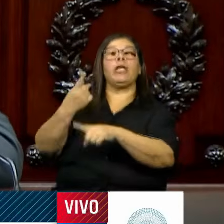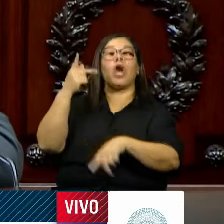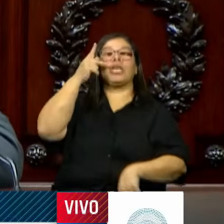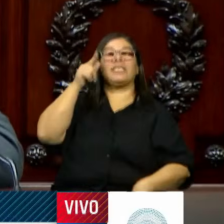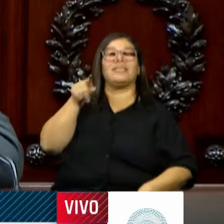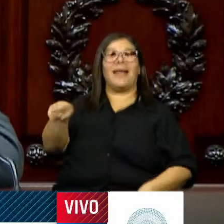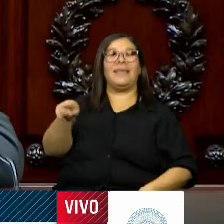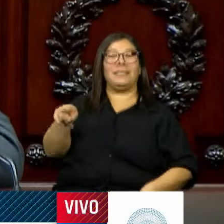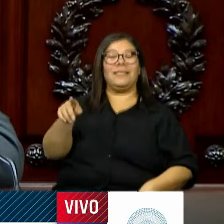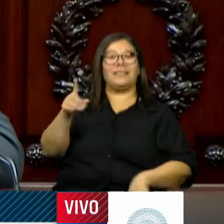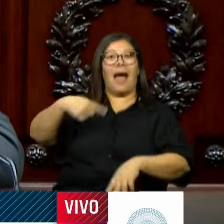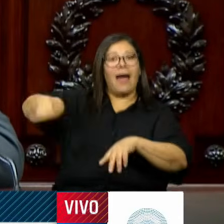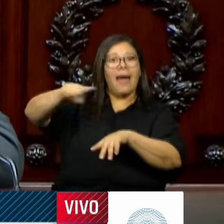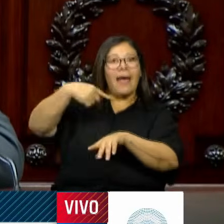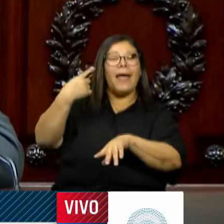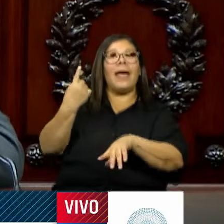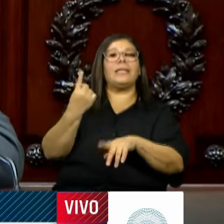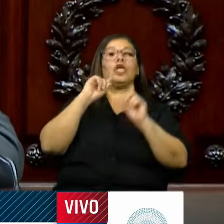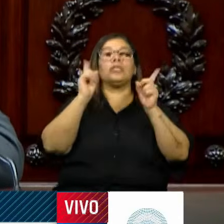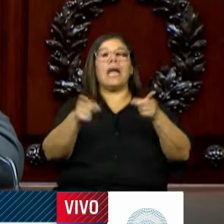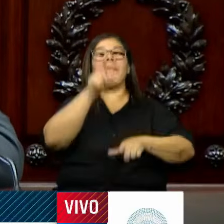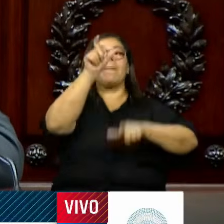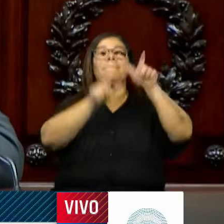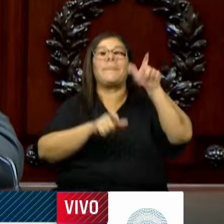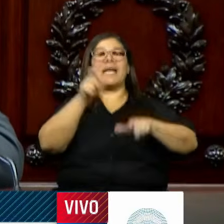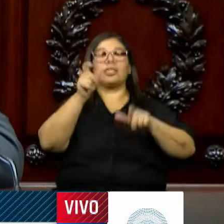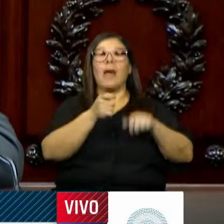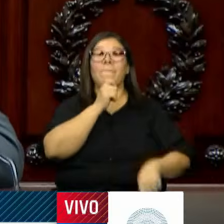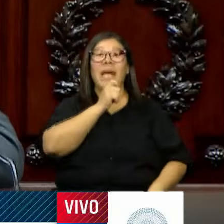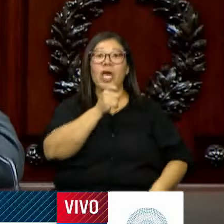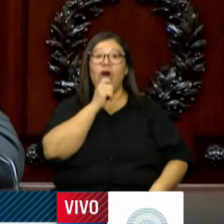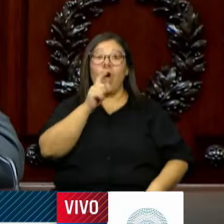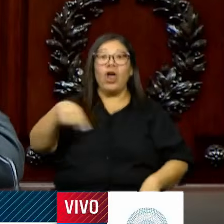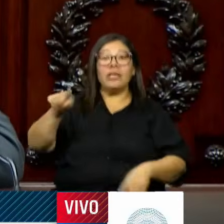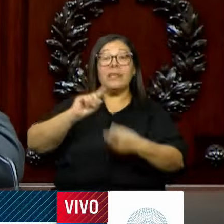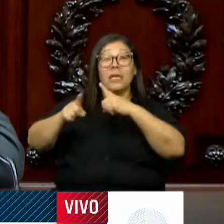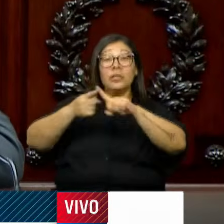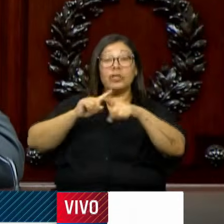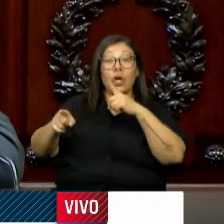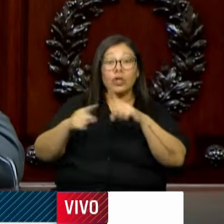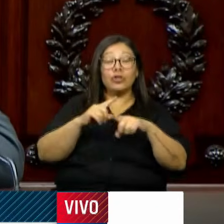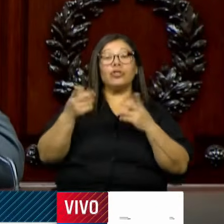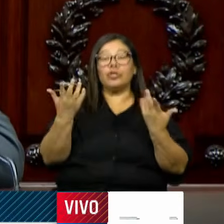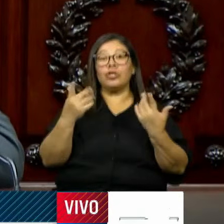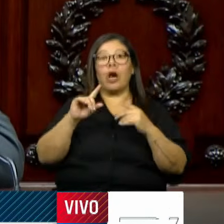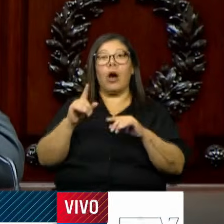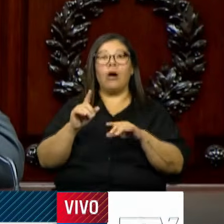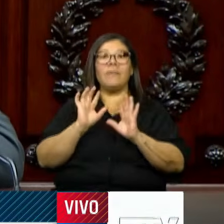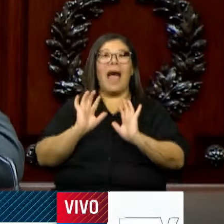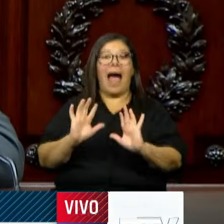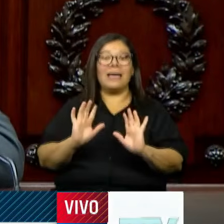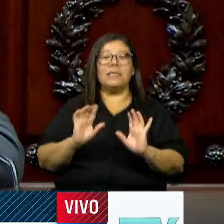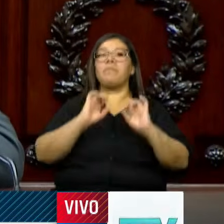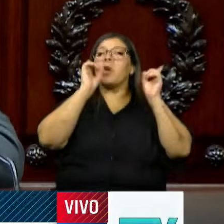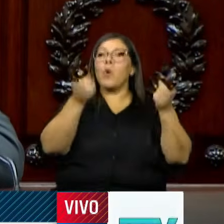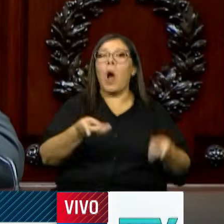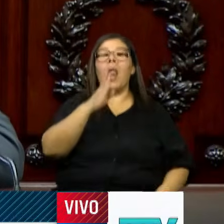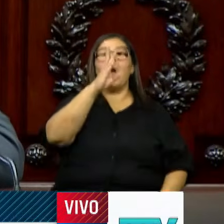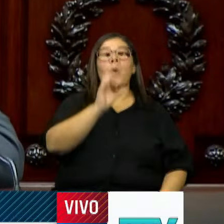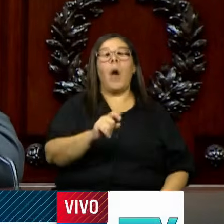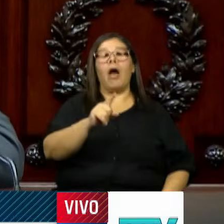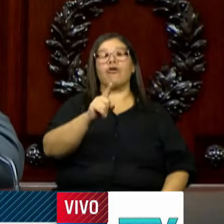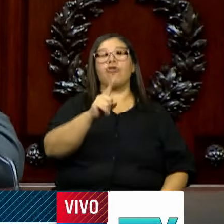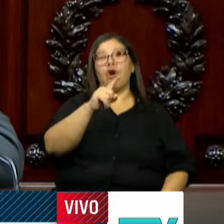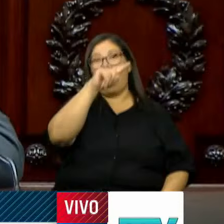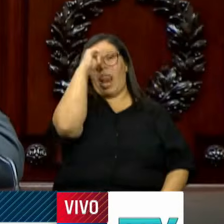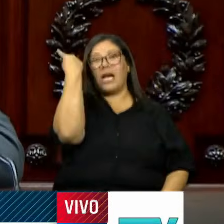empresarios prebendarios y algunos medios de comunicación, el Banco Central de la República Argentina sigue comprando reservas y el dólar